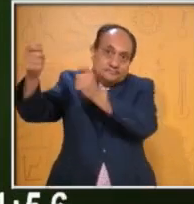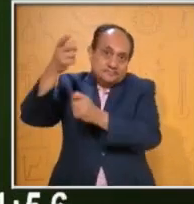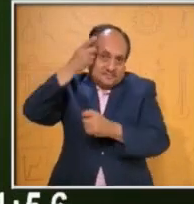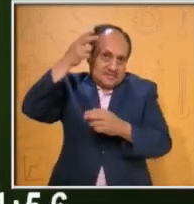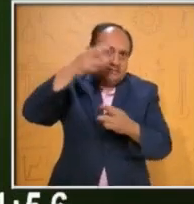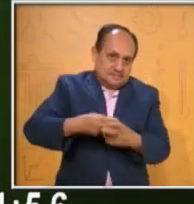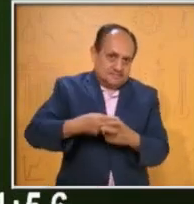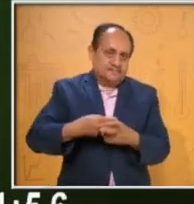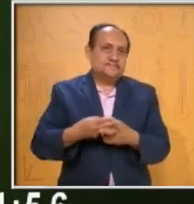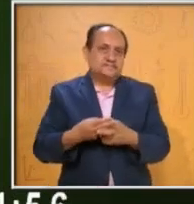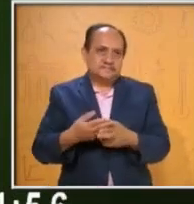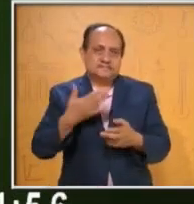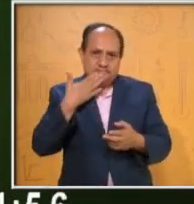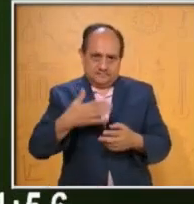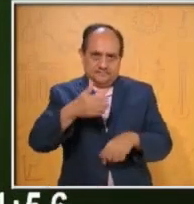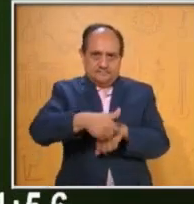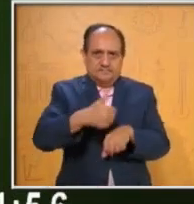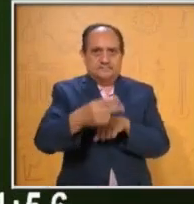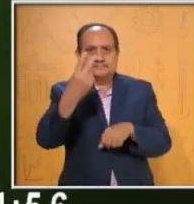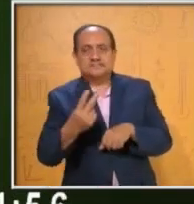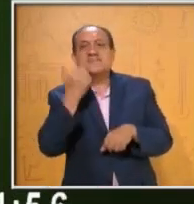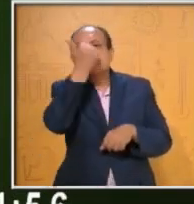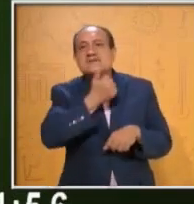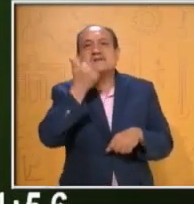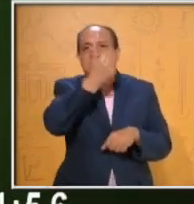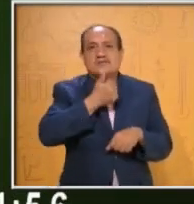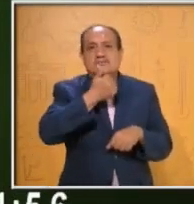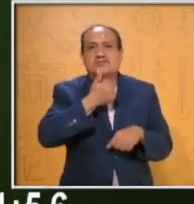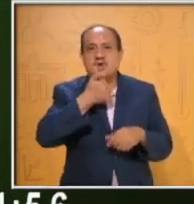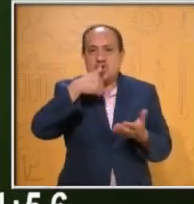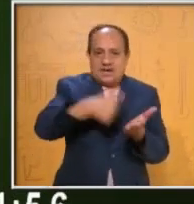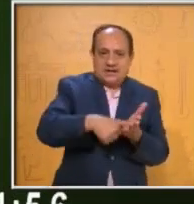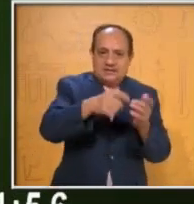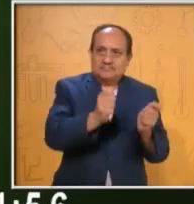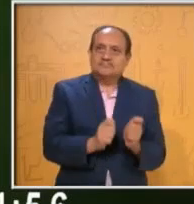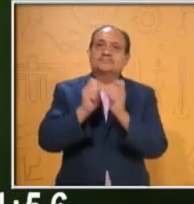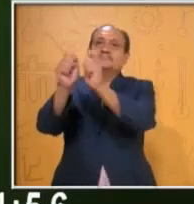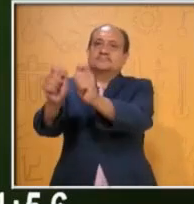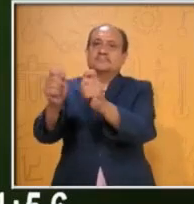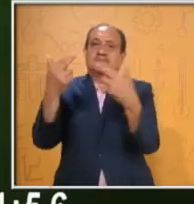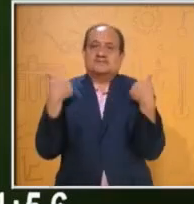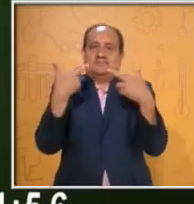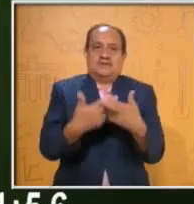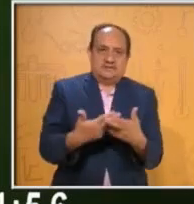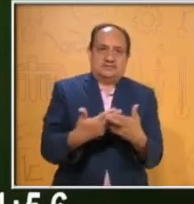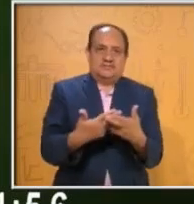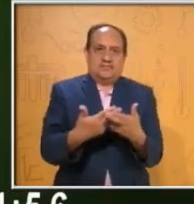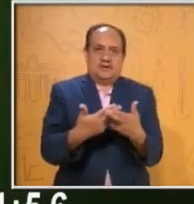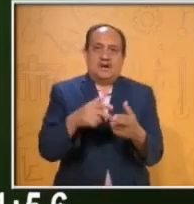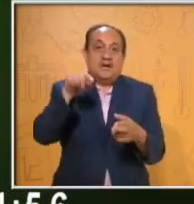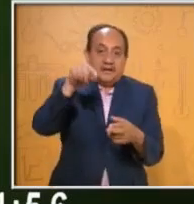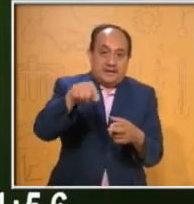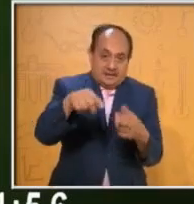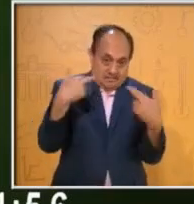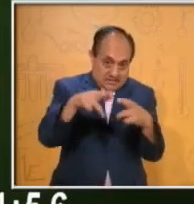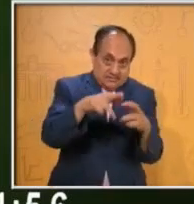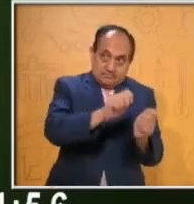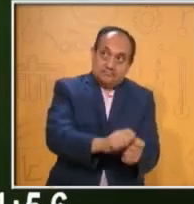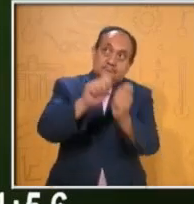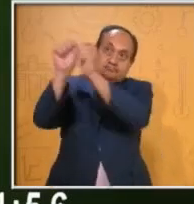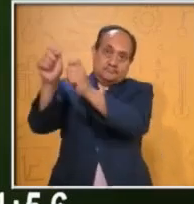director, ¿verdad? Número 2. Los alumnos le dieron la carta a su maestro para hacerla llegar a las